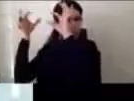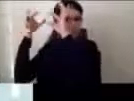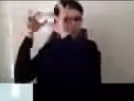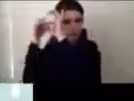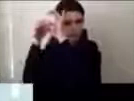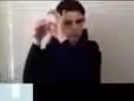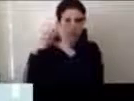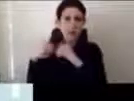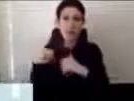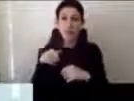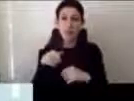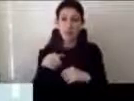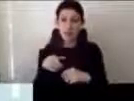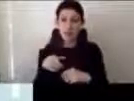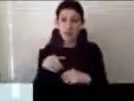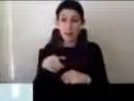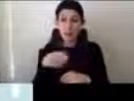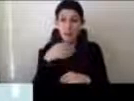decía,